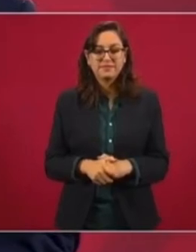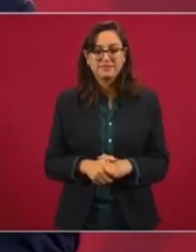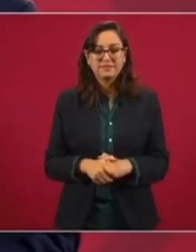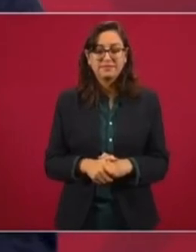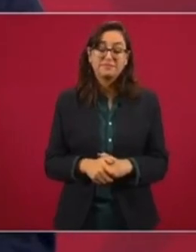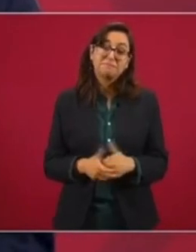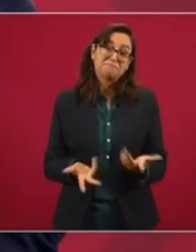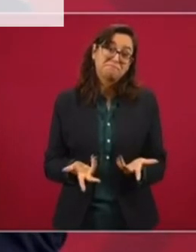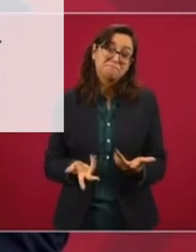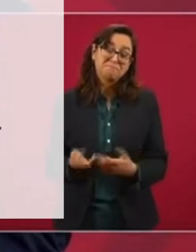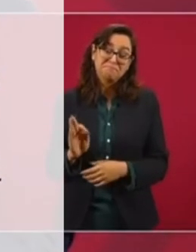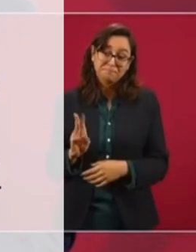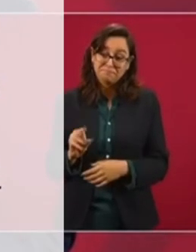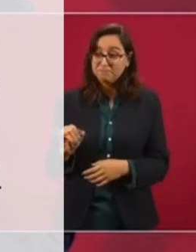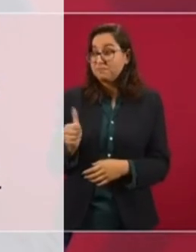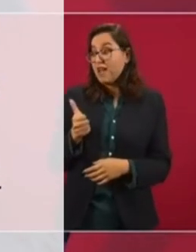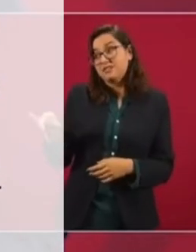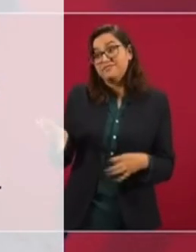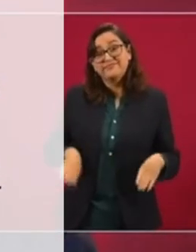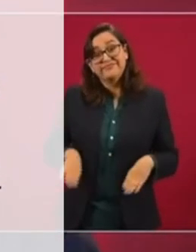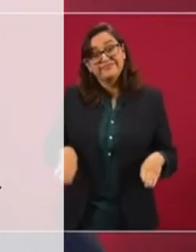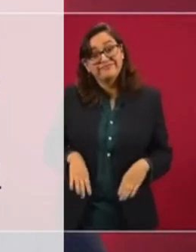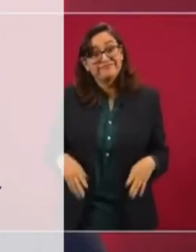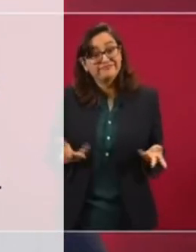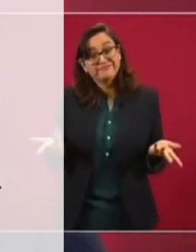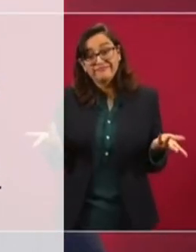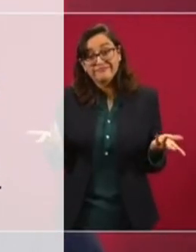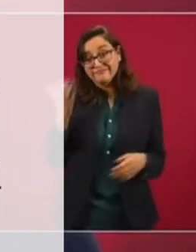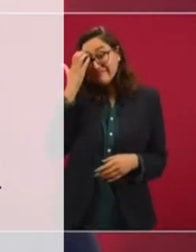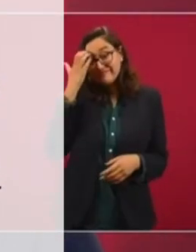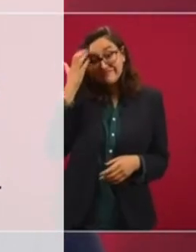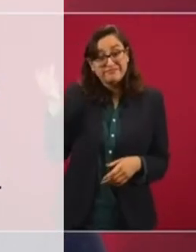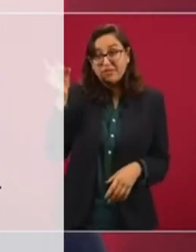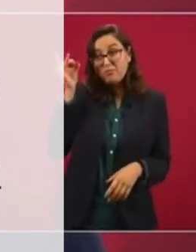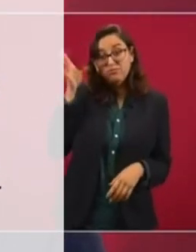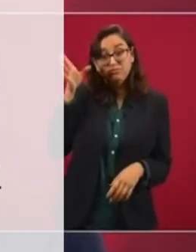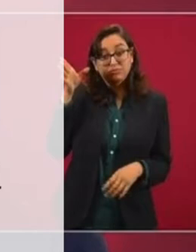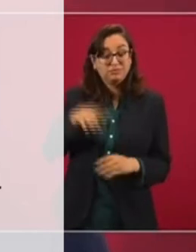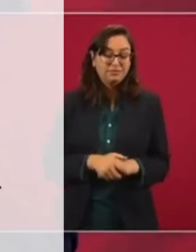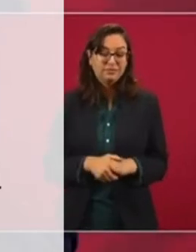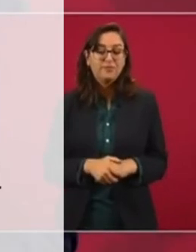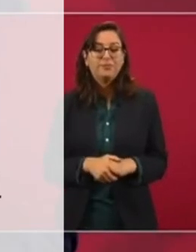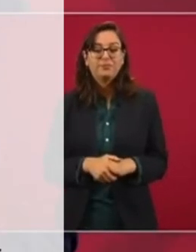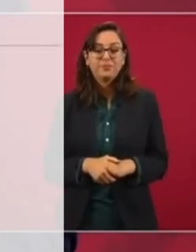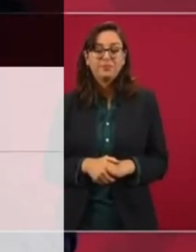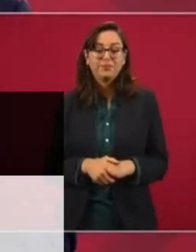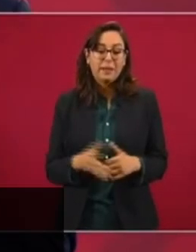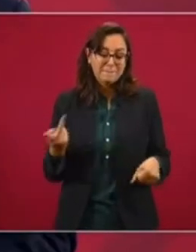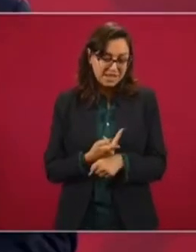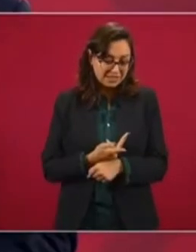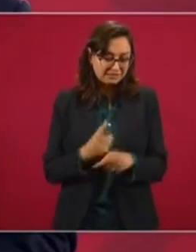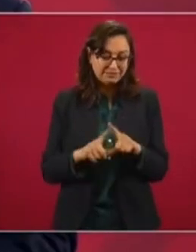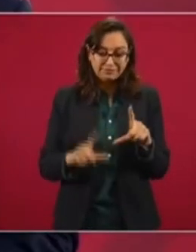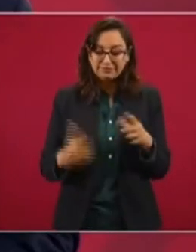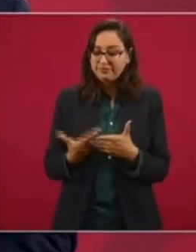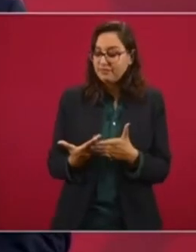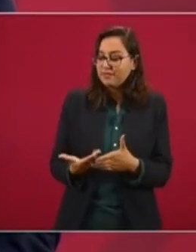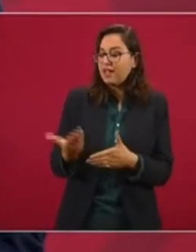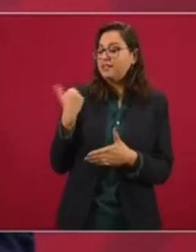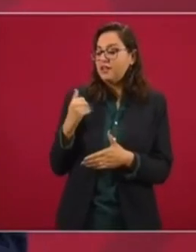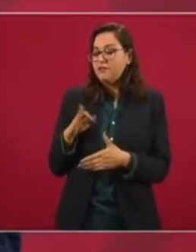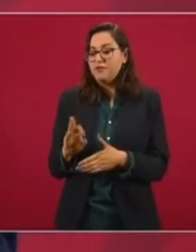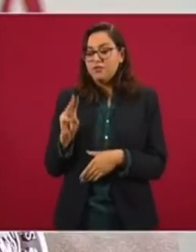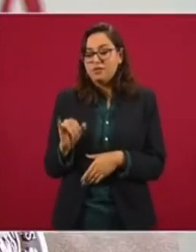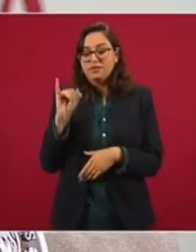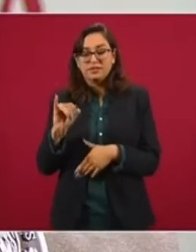Pues es el fondo. ¿Qué más puedo decir? Es que antes los del fondo eran los que dictaban la política